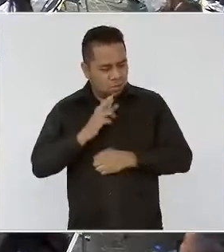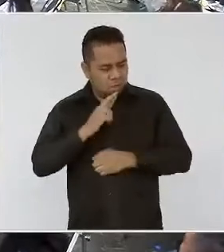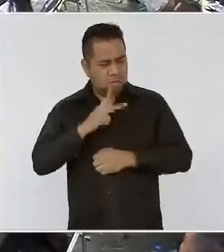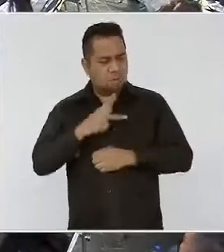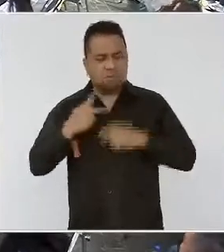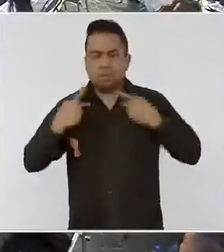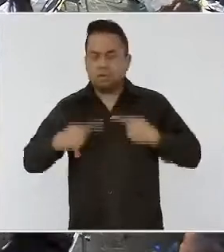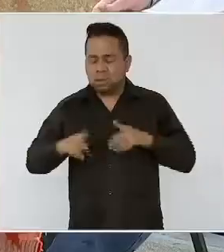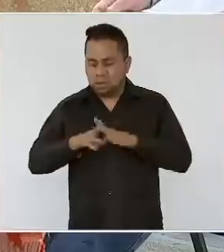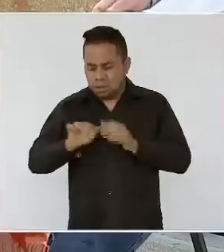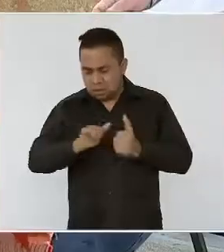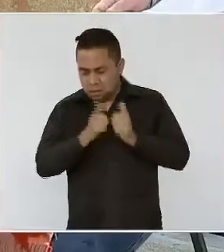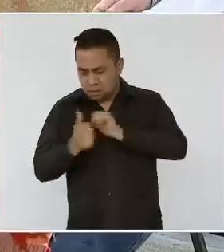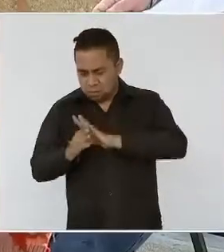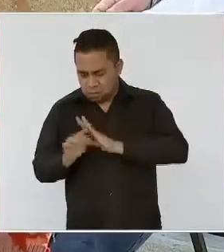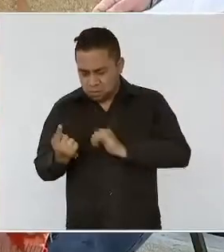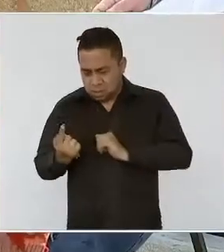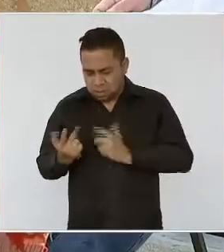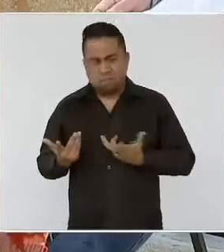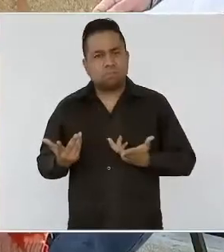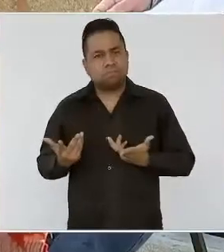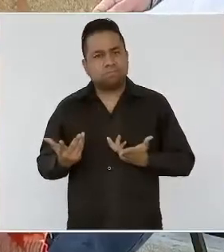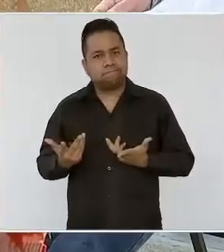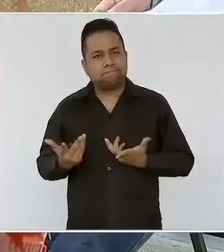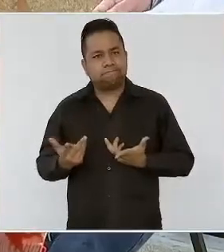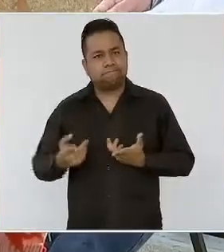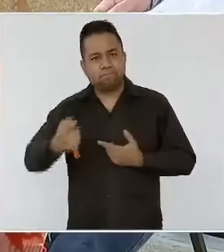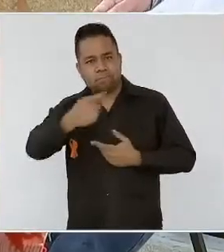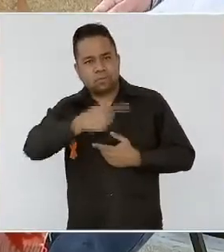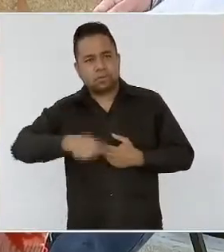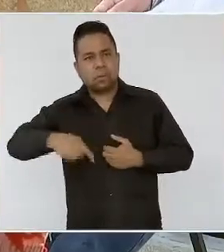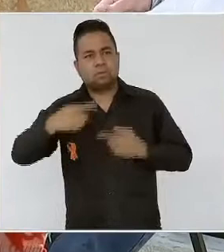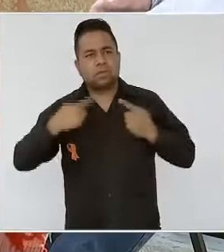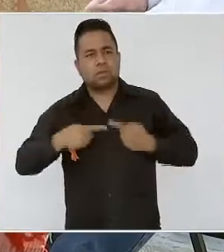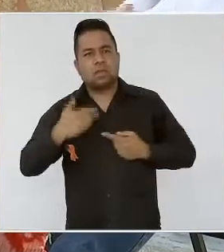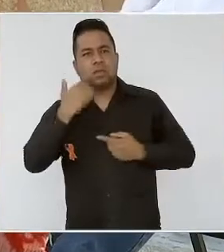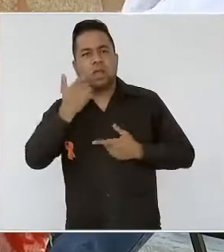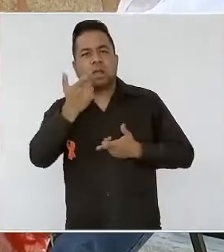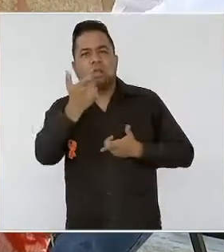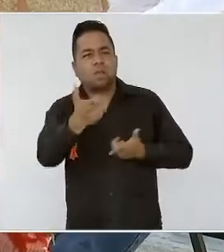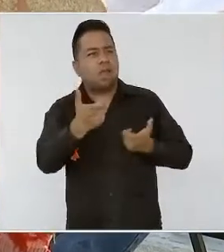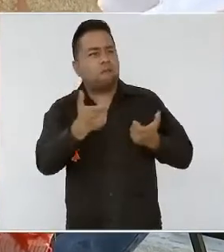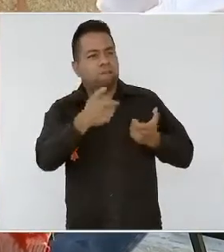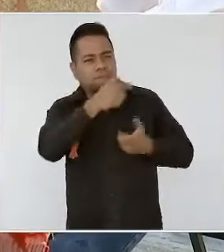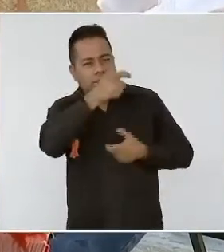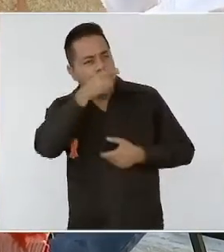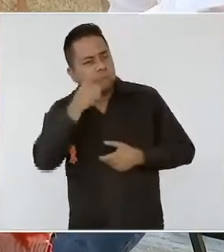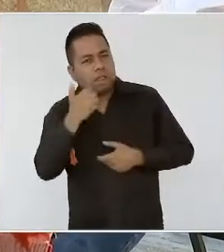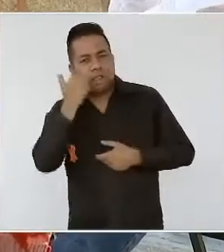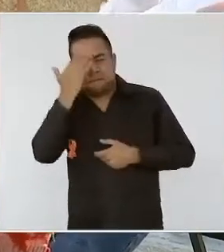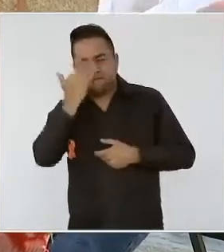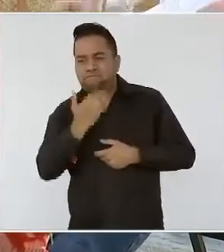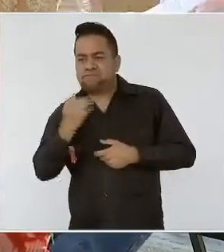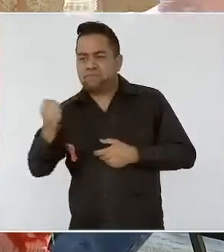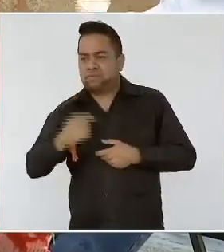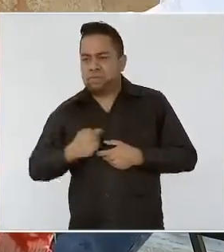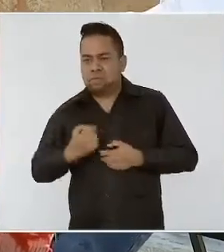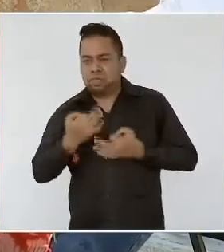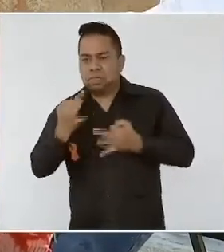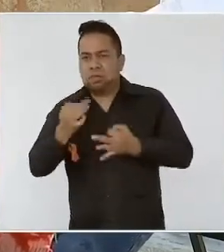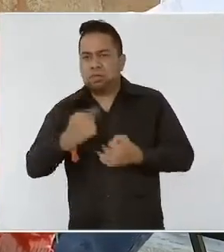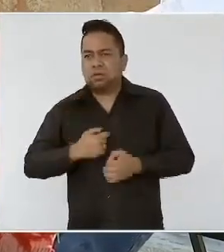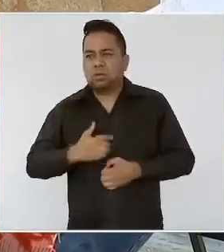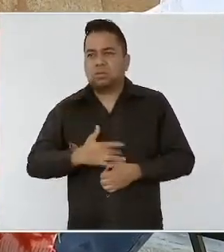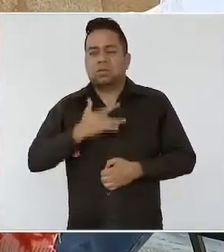persona. Aunque todo el mundo persigue el dinero y la fama, a mí me preocupaba